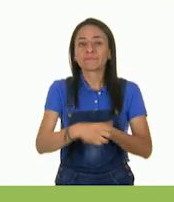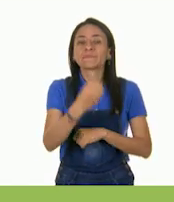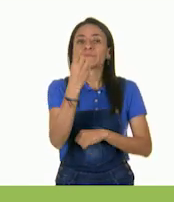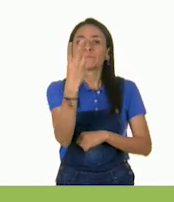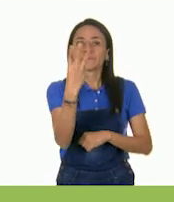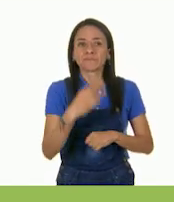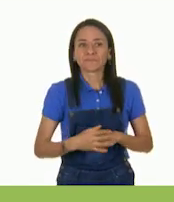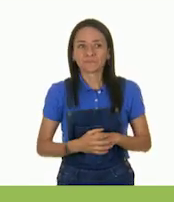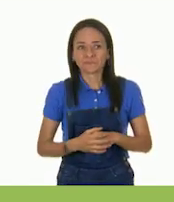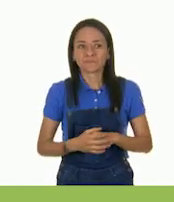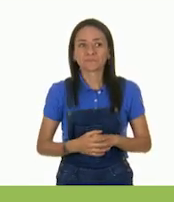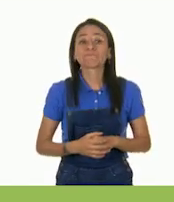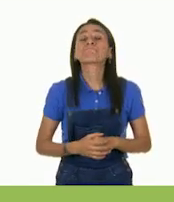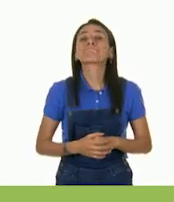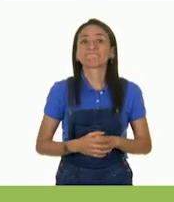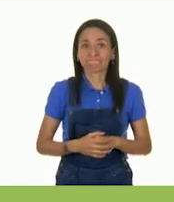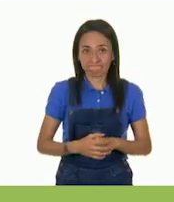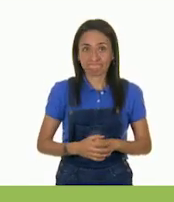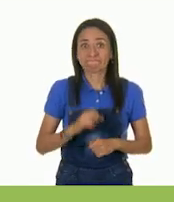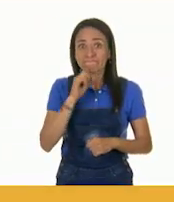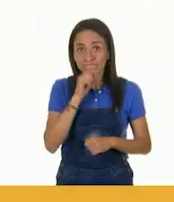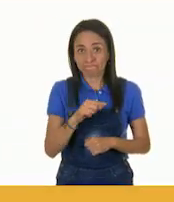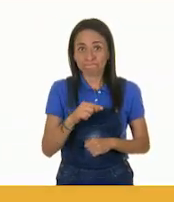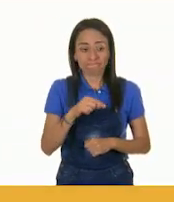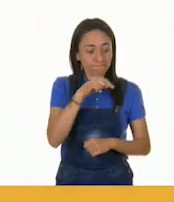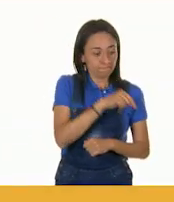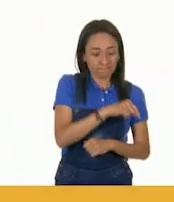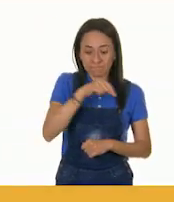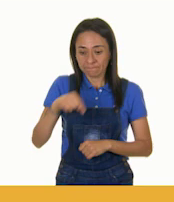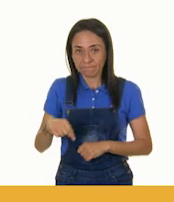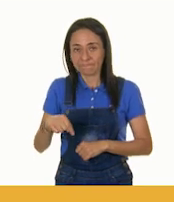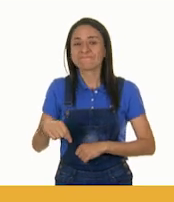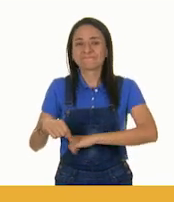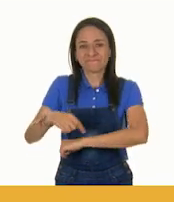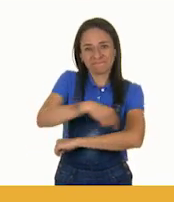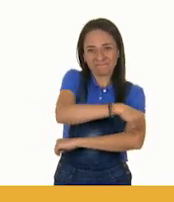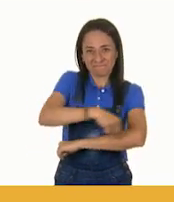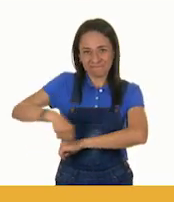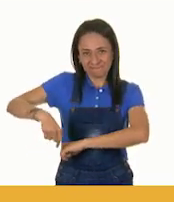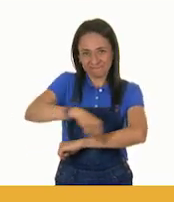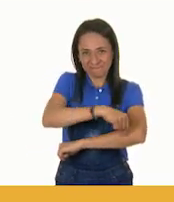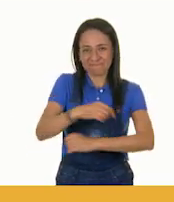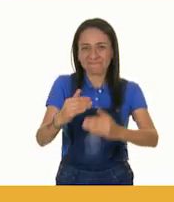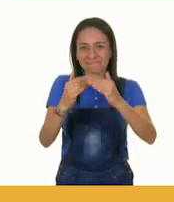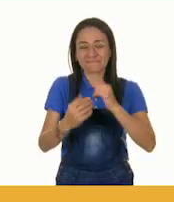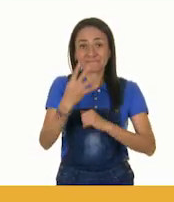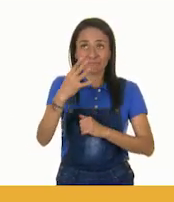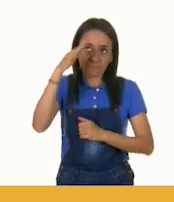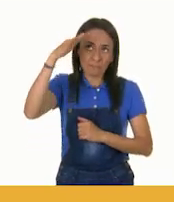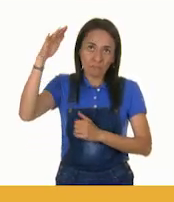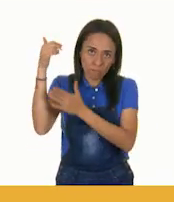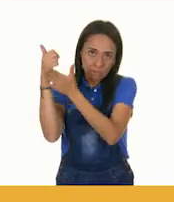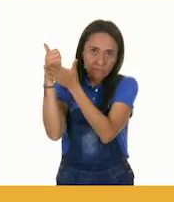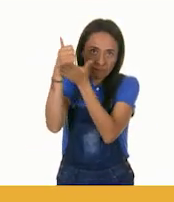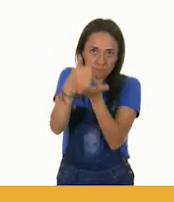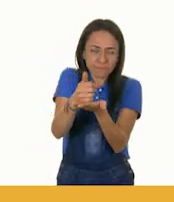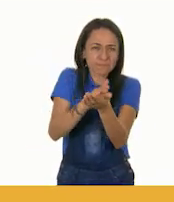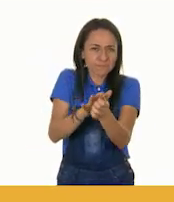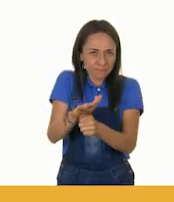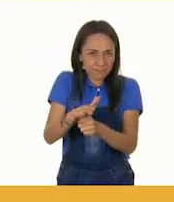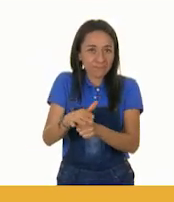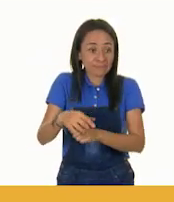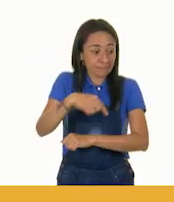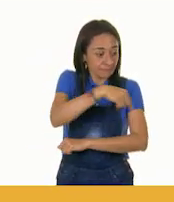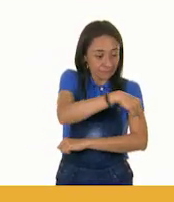traza la línea horizontal entre los dos puntos 4 con ayuda de un adulto corta sobre la